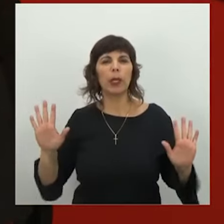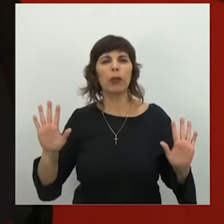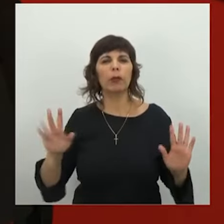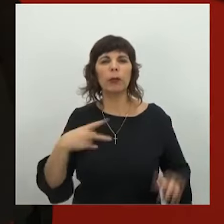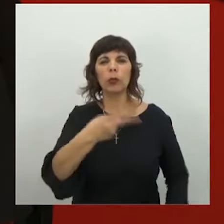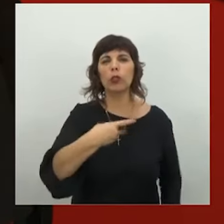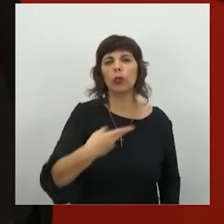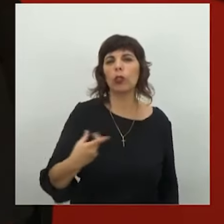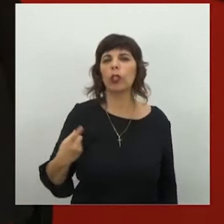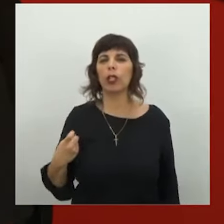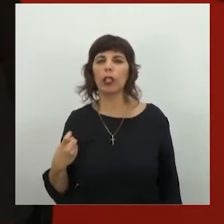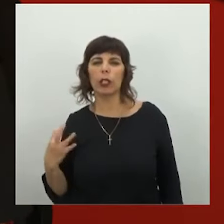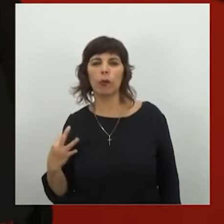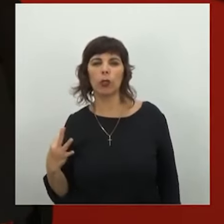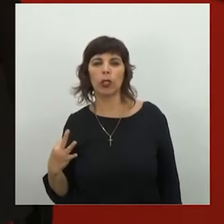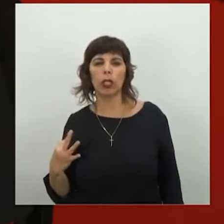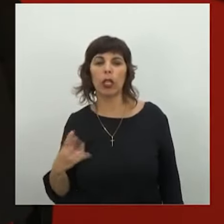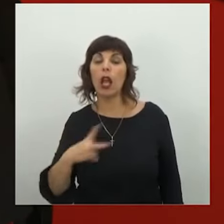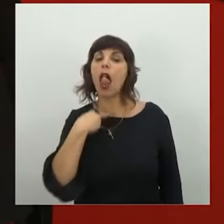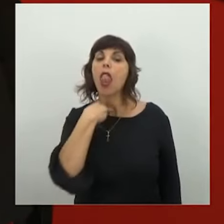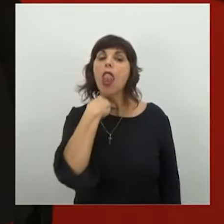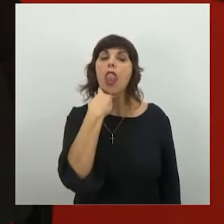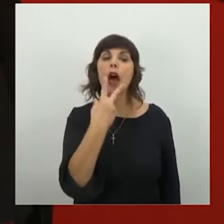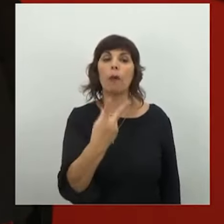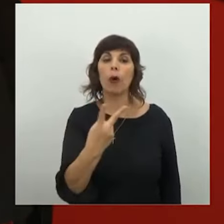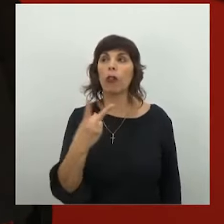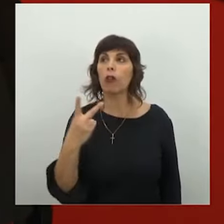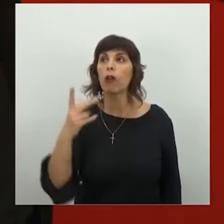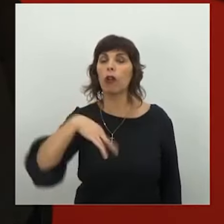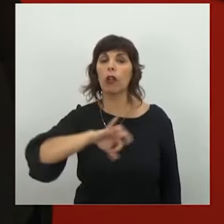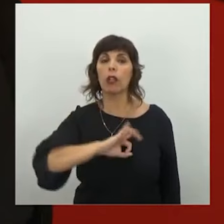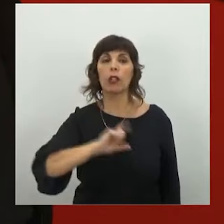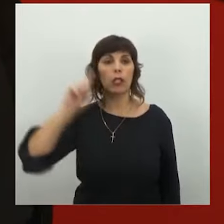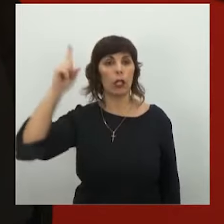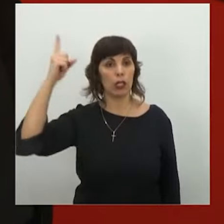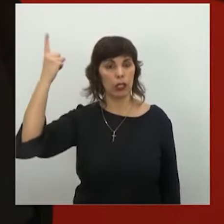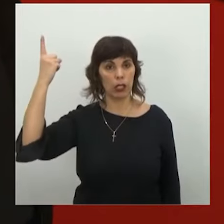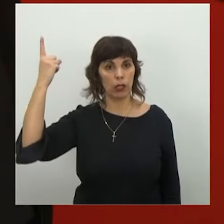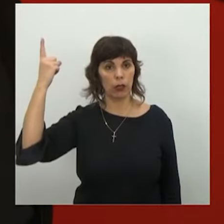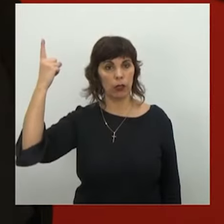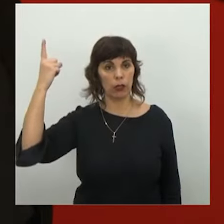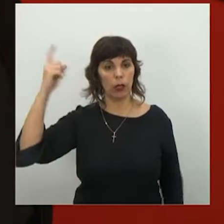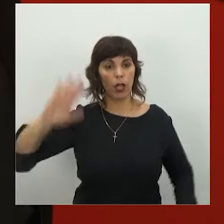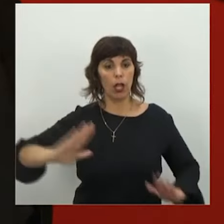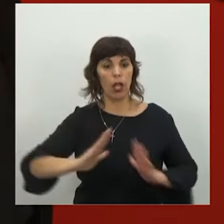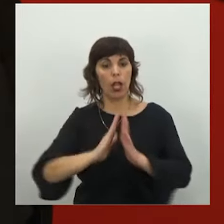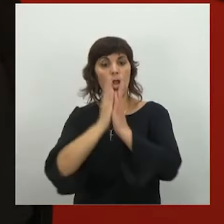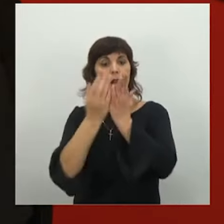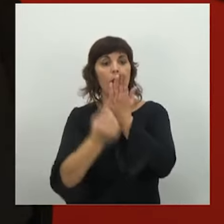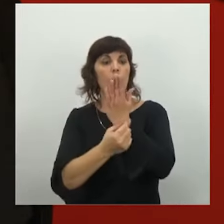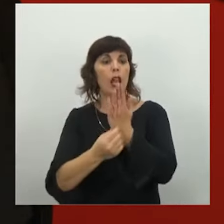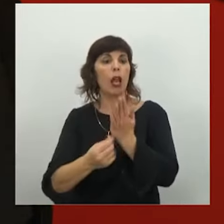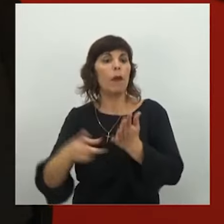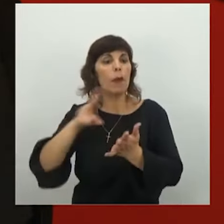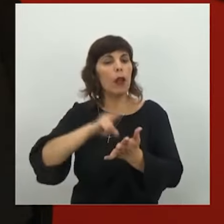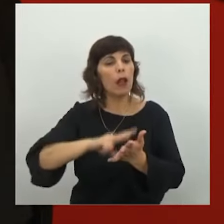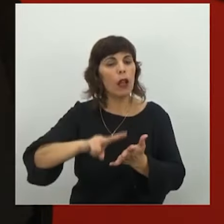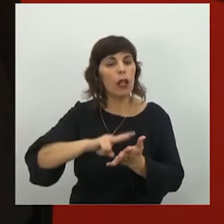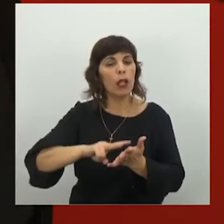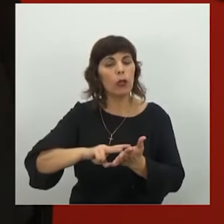necesitamos es que la voz del Señor en tu propia lectura de la Biblia alcance tu alma.